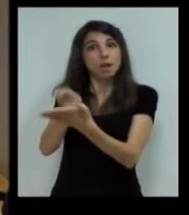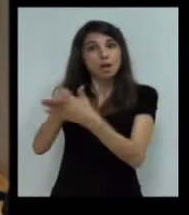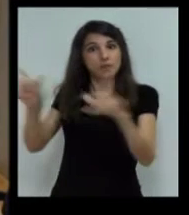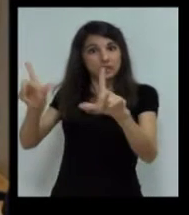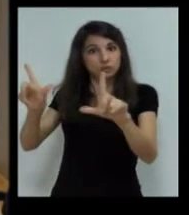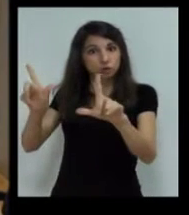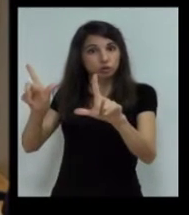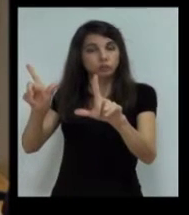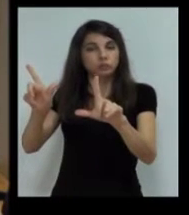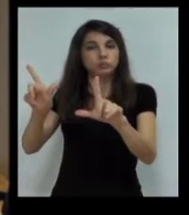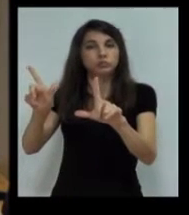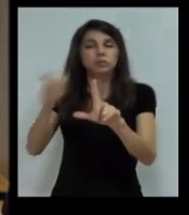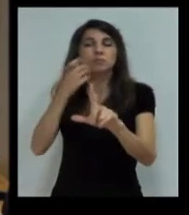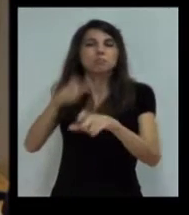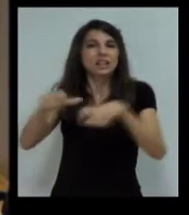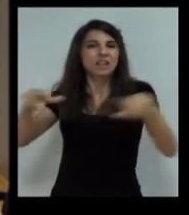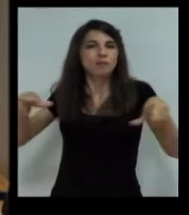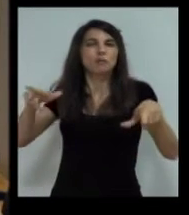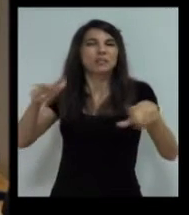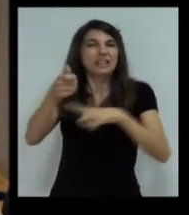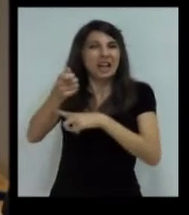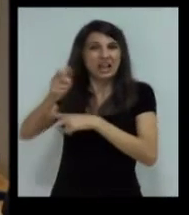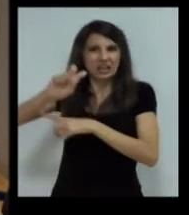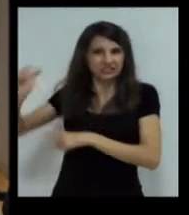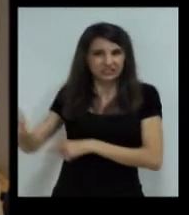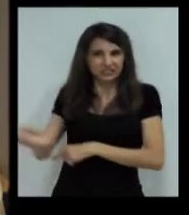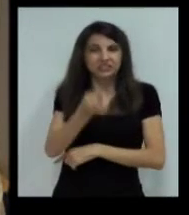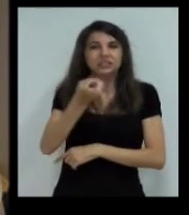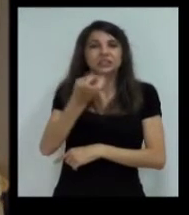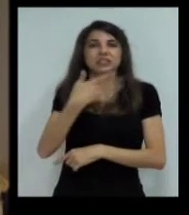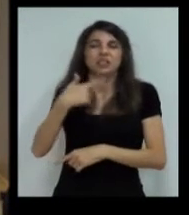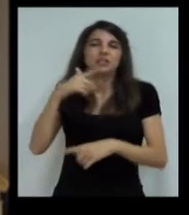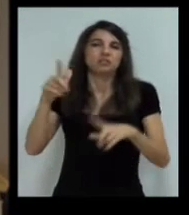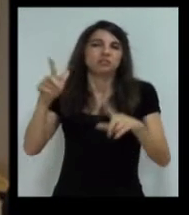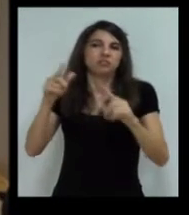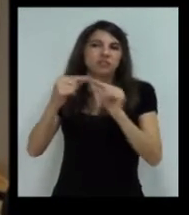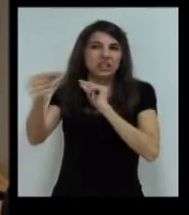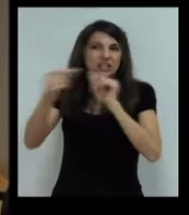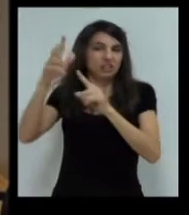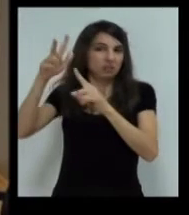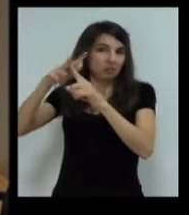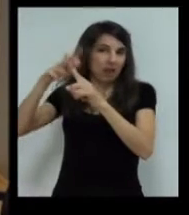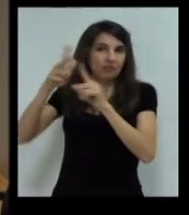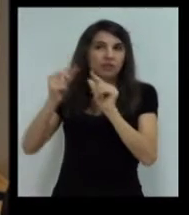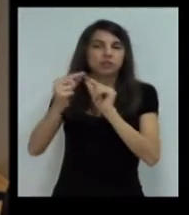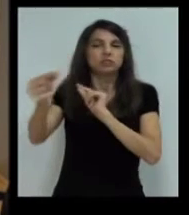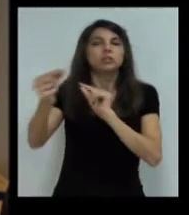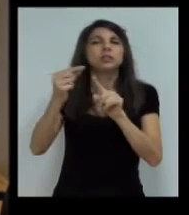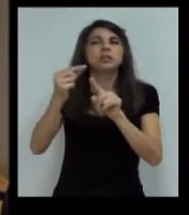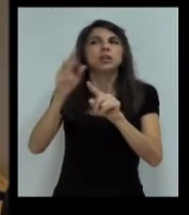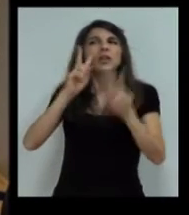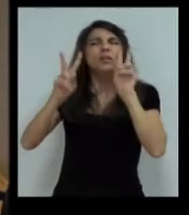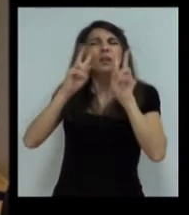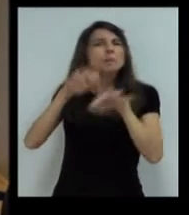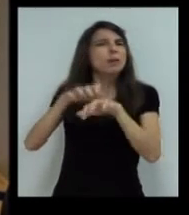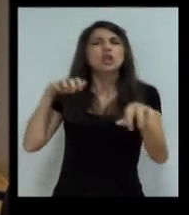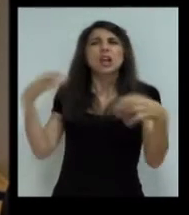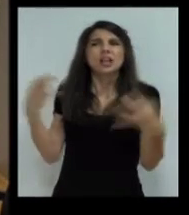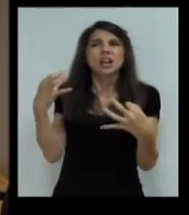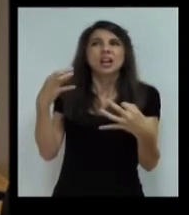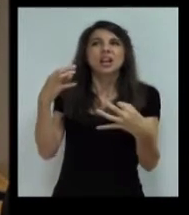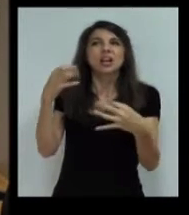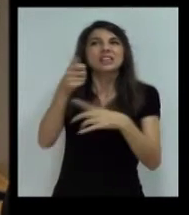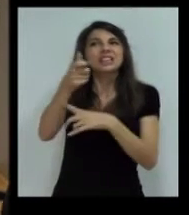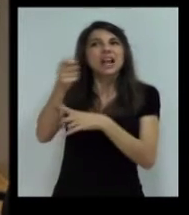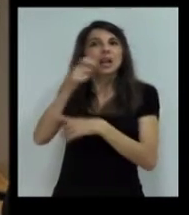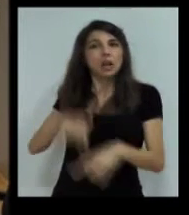televisión de pago, en plataformas multicanal, por satélite, por cable, lo que ven mayoritariamente son los canales generalistas. Esto es curioso.